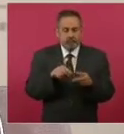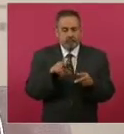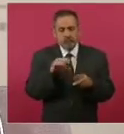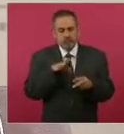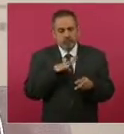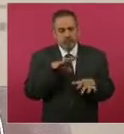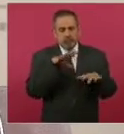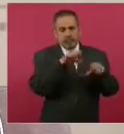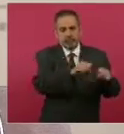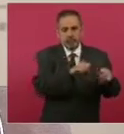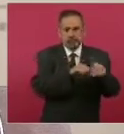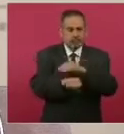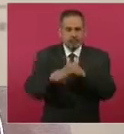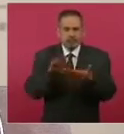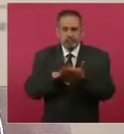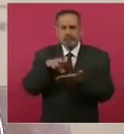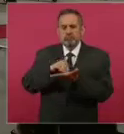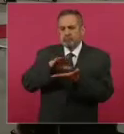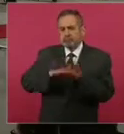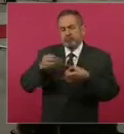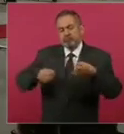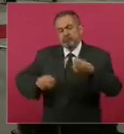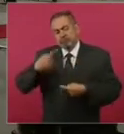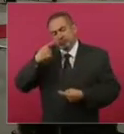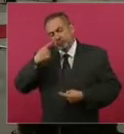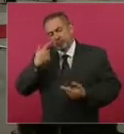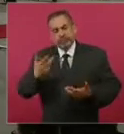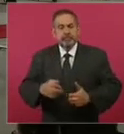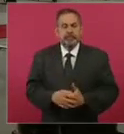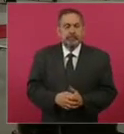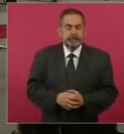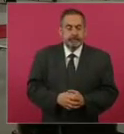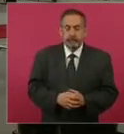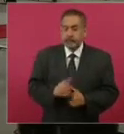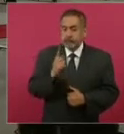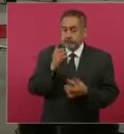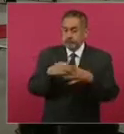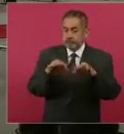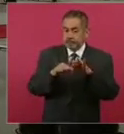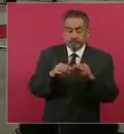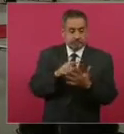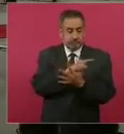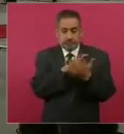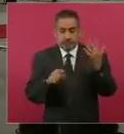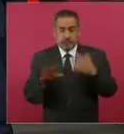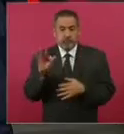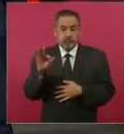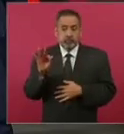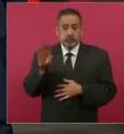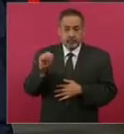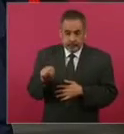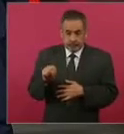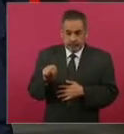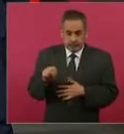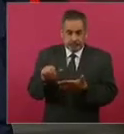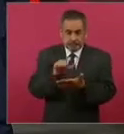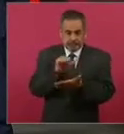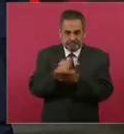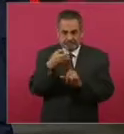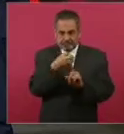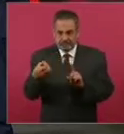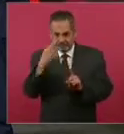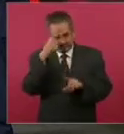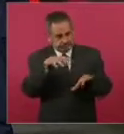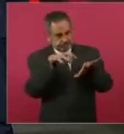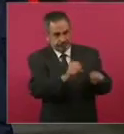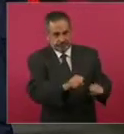aprehensión y que fueron citados por el juez. Sí es importante referir que las 49 órdenes de aprehensión se componen